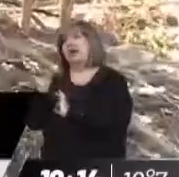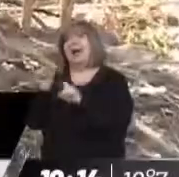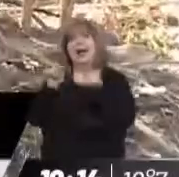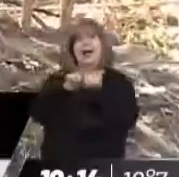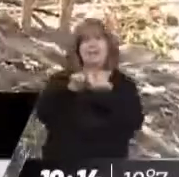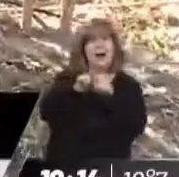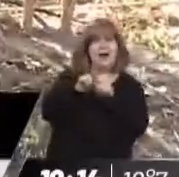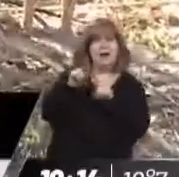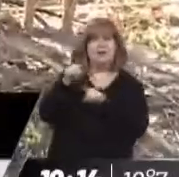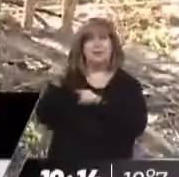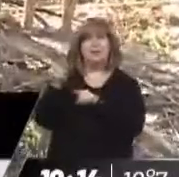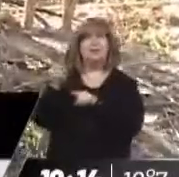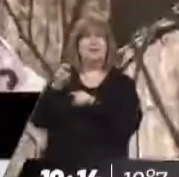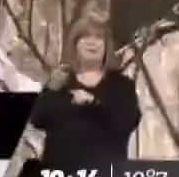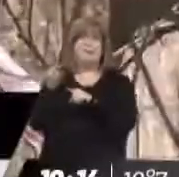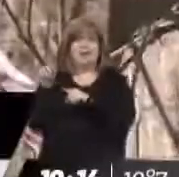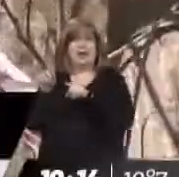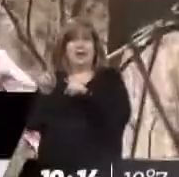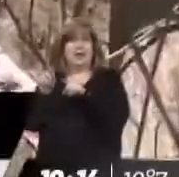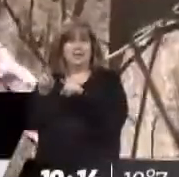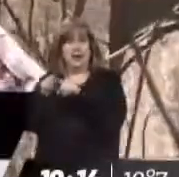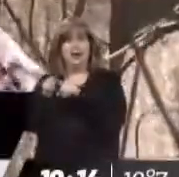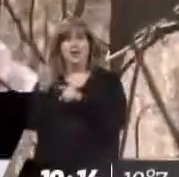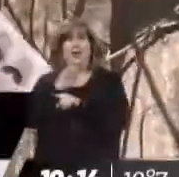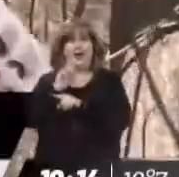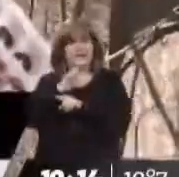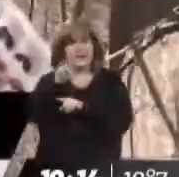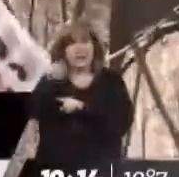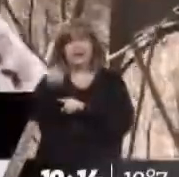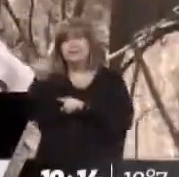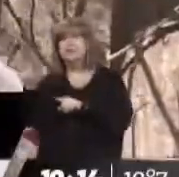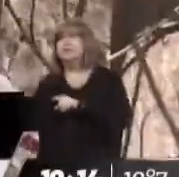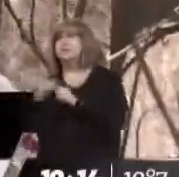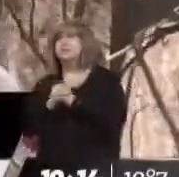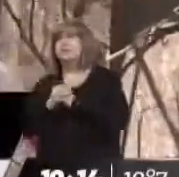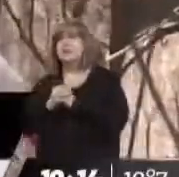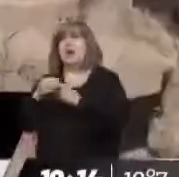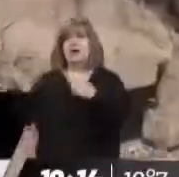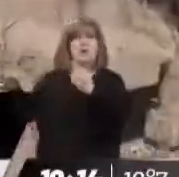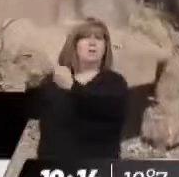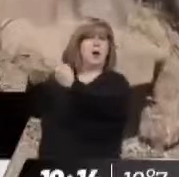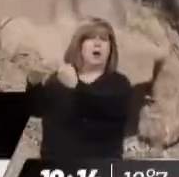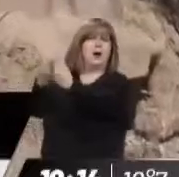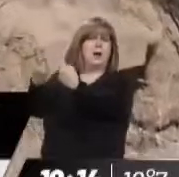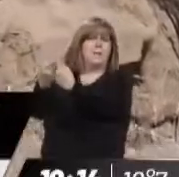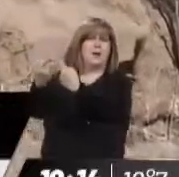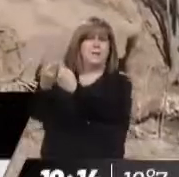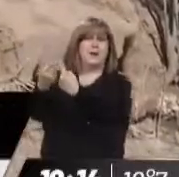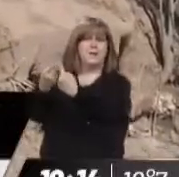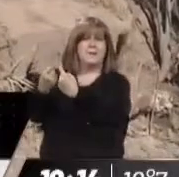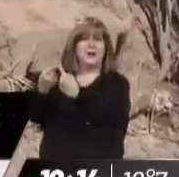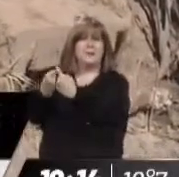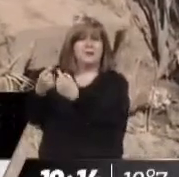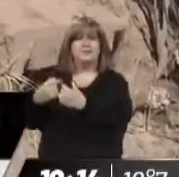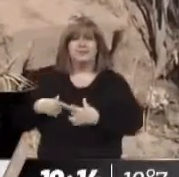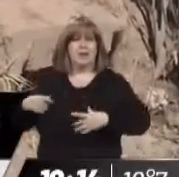mujer de Fredes. Y fue el hermano de esta mujer quien, una vez que discuten y él sale con el vehículo, porque